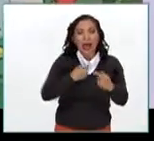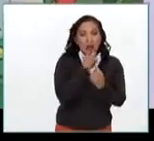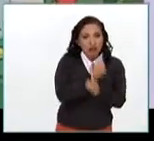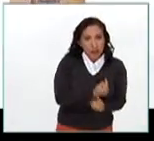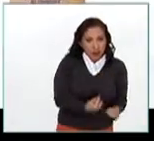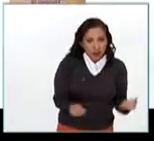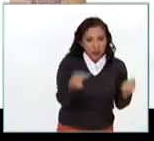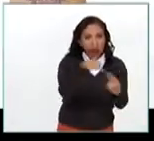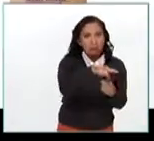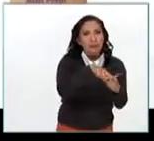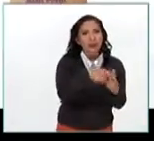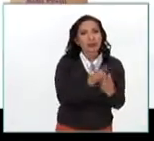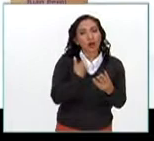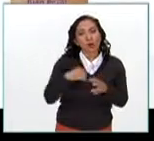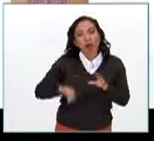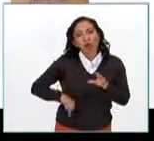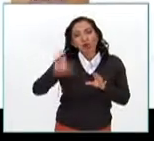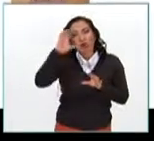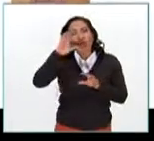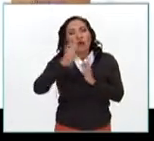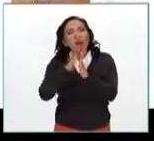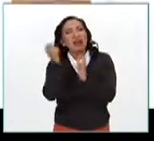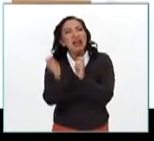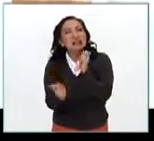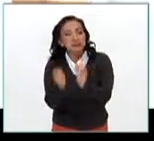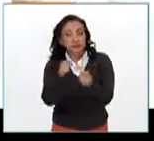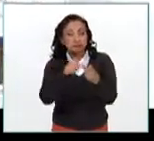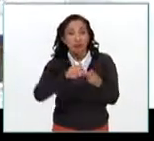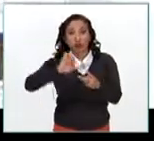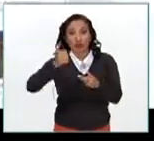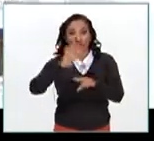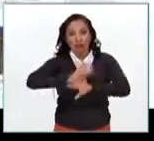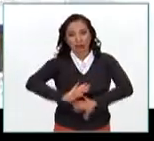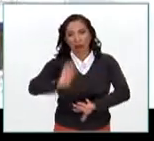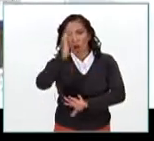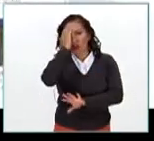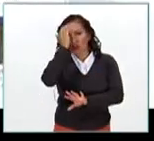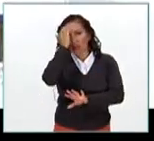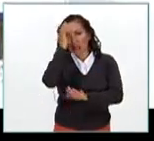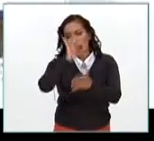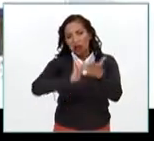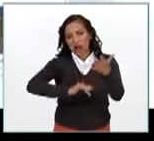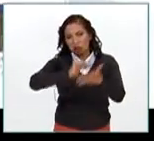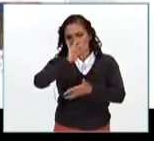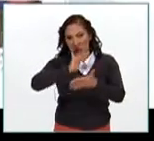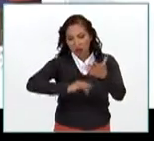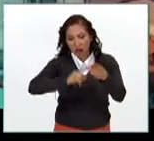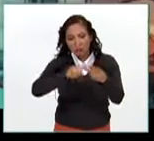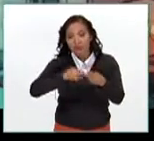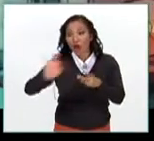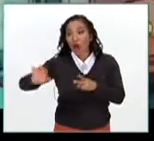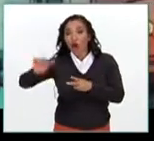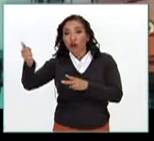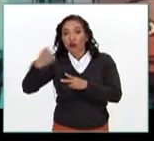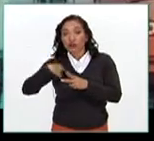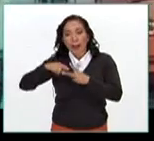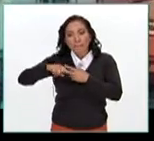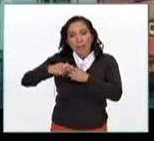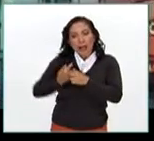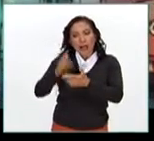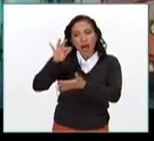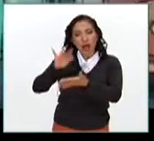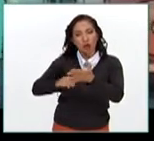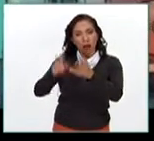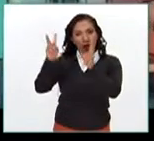más pequeños que empiezan su acercamiento a los libros, a quienes ya ejercen sus habilidades lectoras, a los que ya se inician